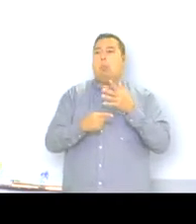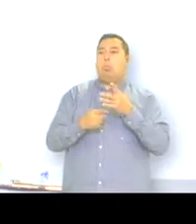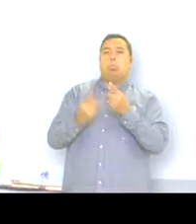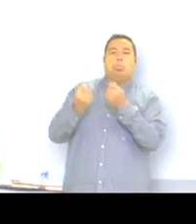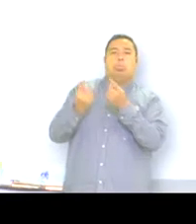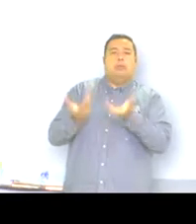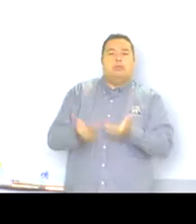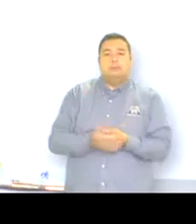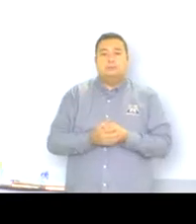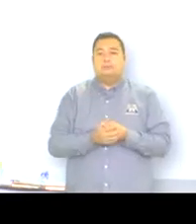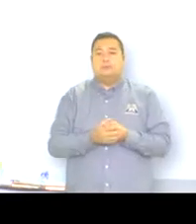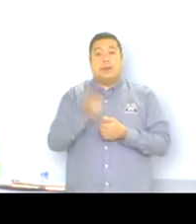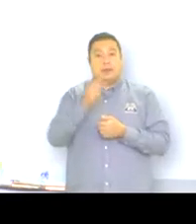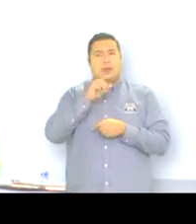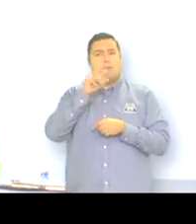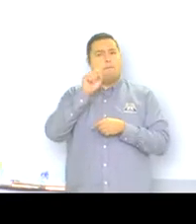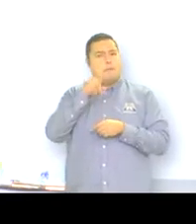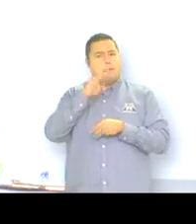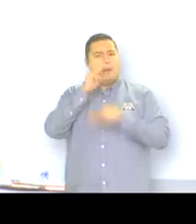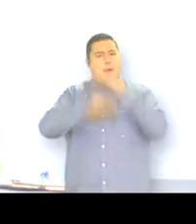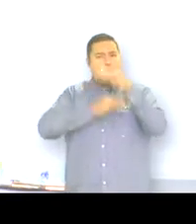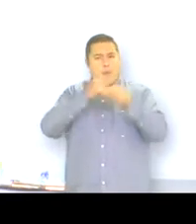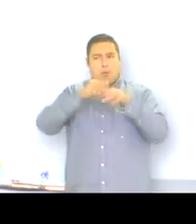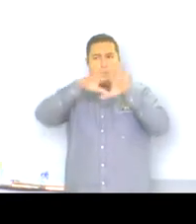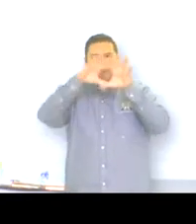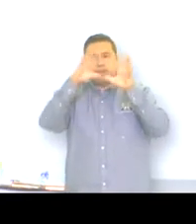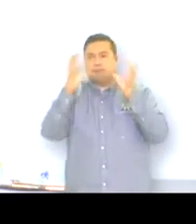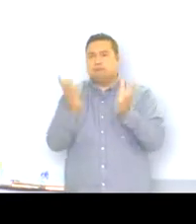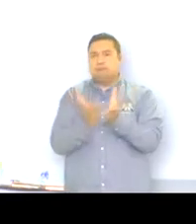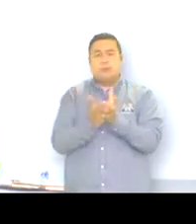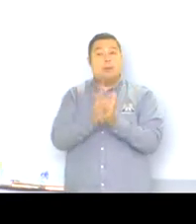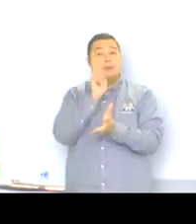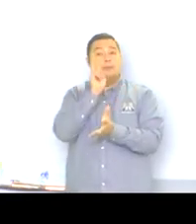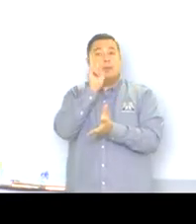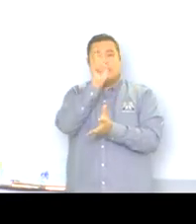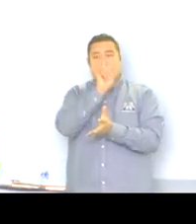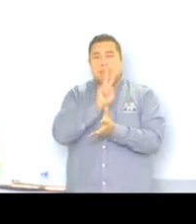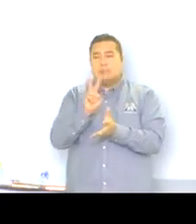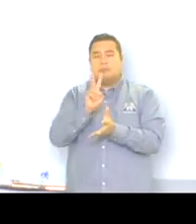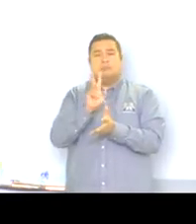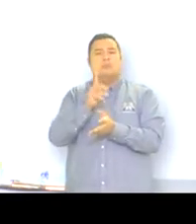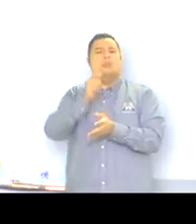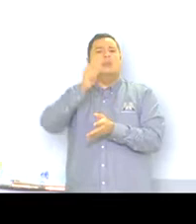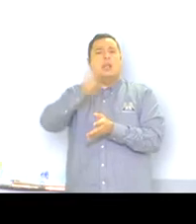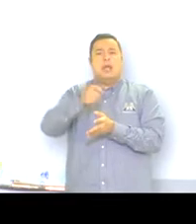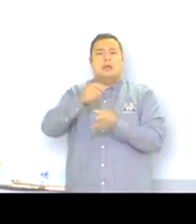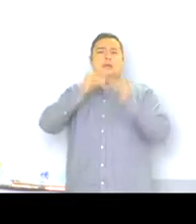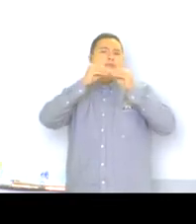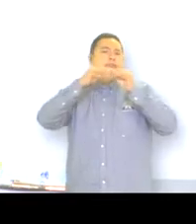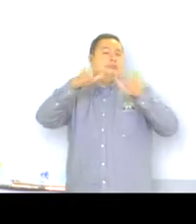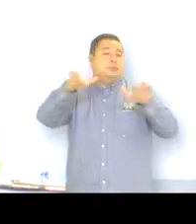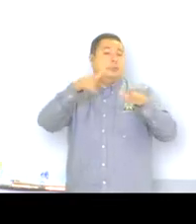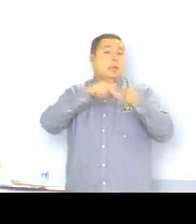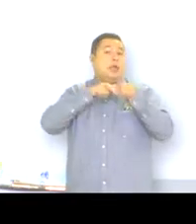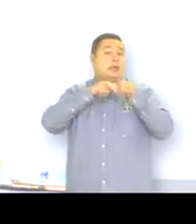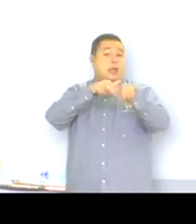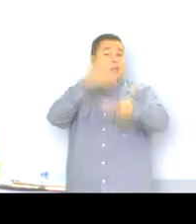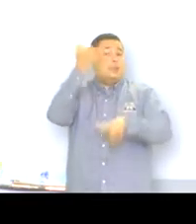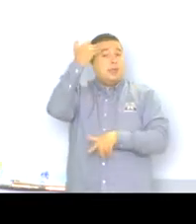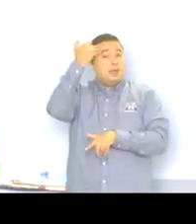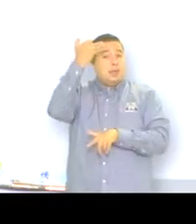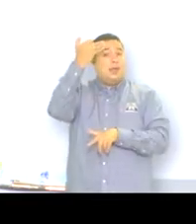y lo estamos viendo alrededor del mundo, nos va a llevar a una pandemia muy prolongada.